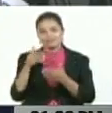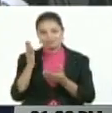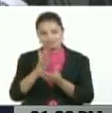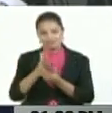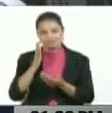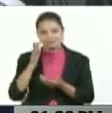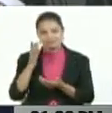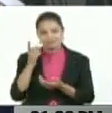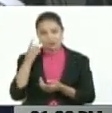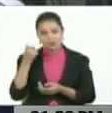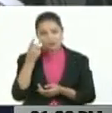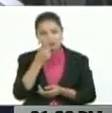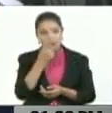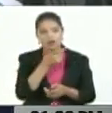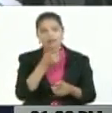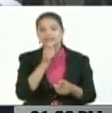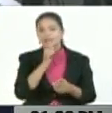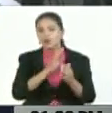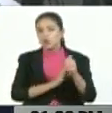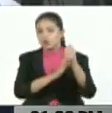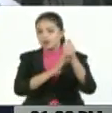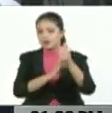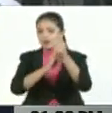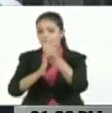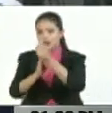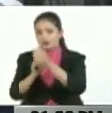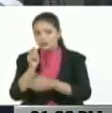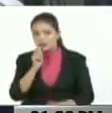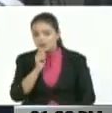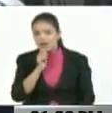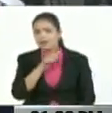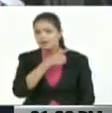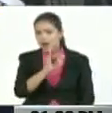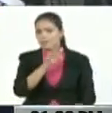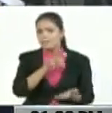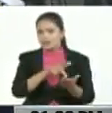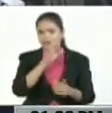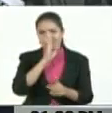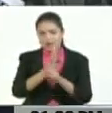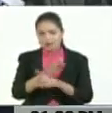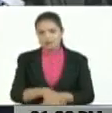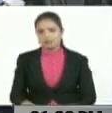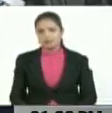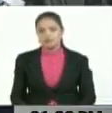Estamos identificando a los líderes, los que tienen participación directa,